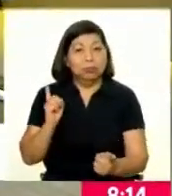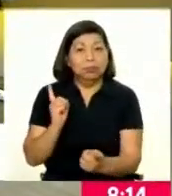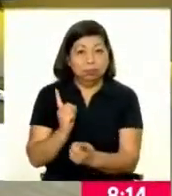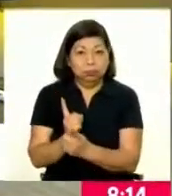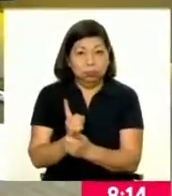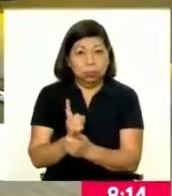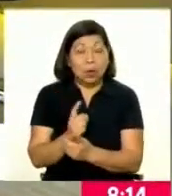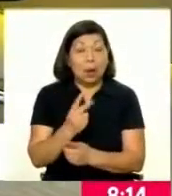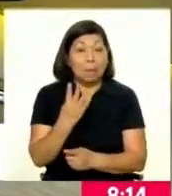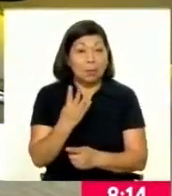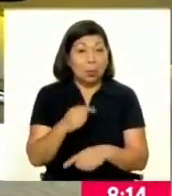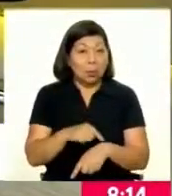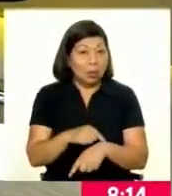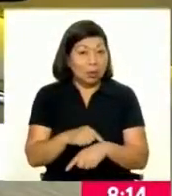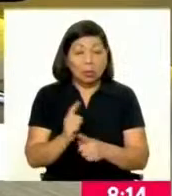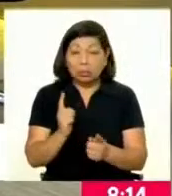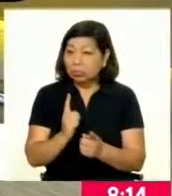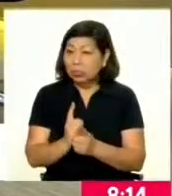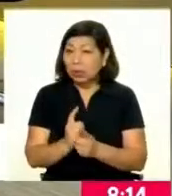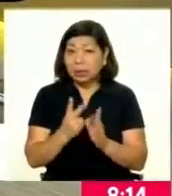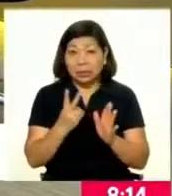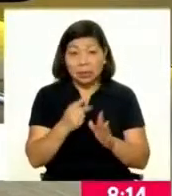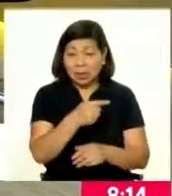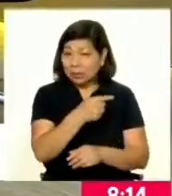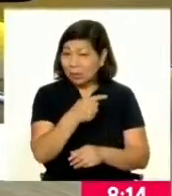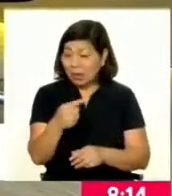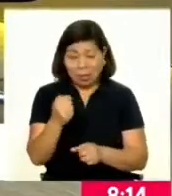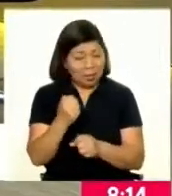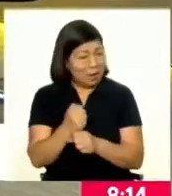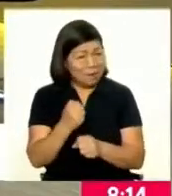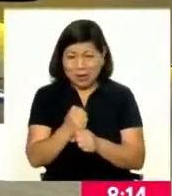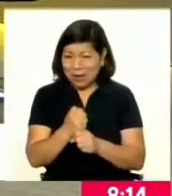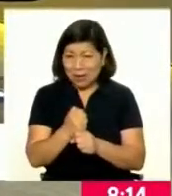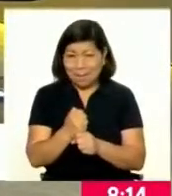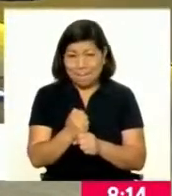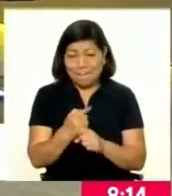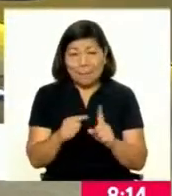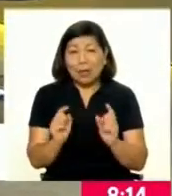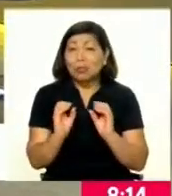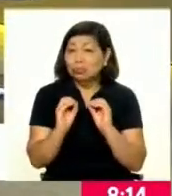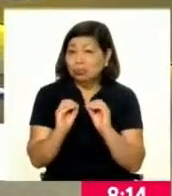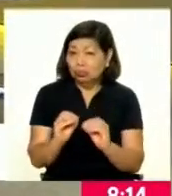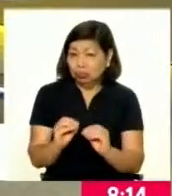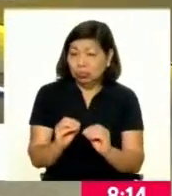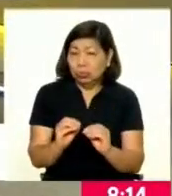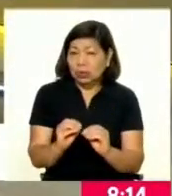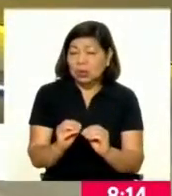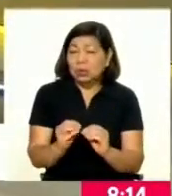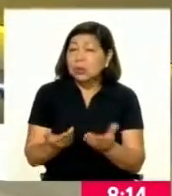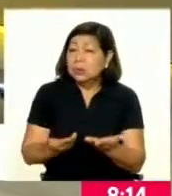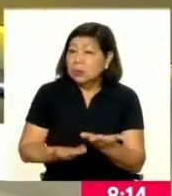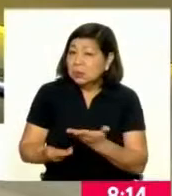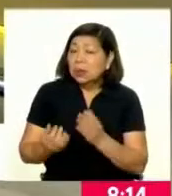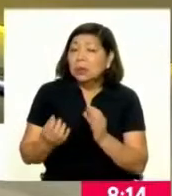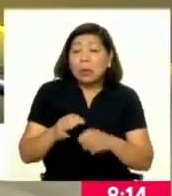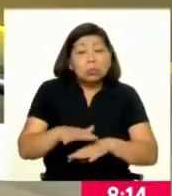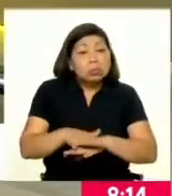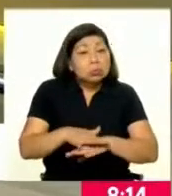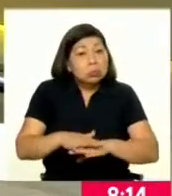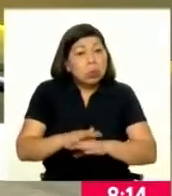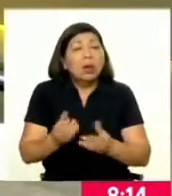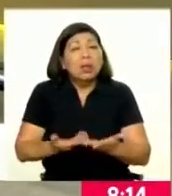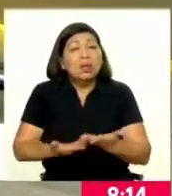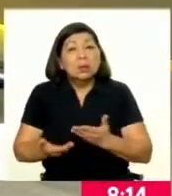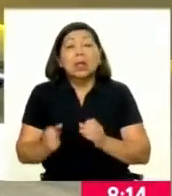las 24 horas del día, los 7 días de la semana, ¿no? Y brindamos la asistencia legal, patrocinio